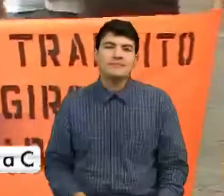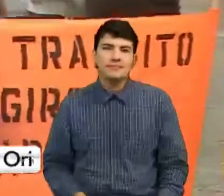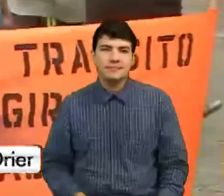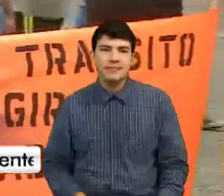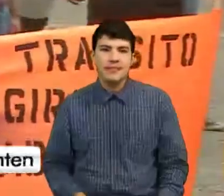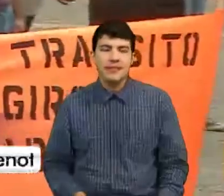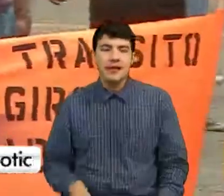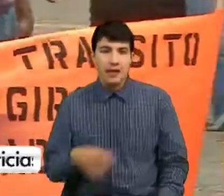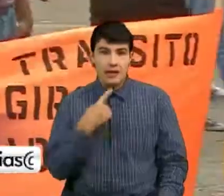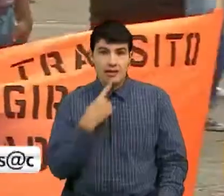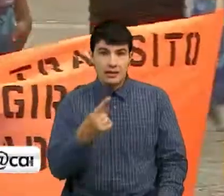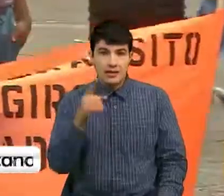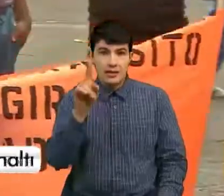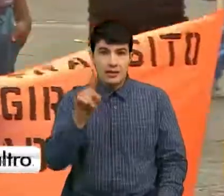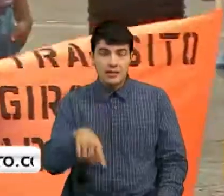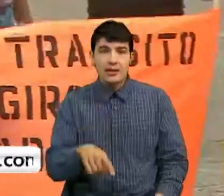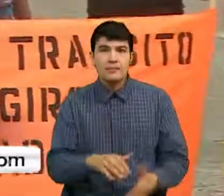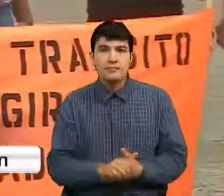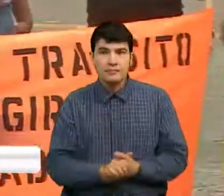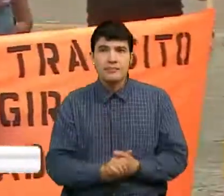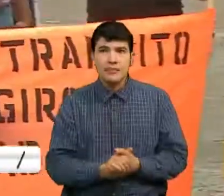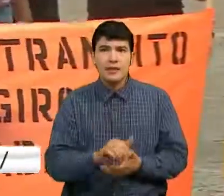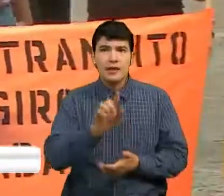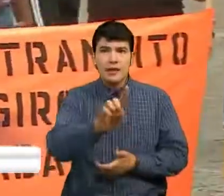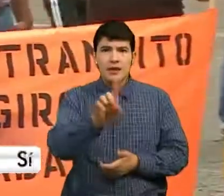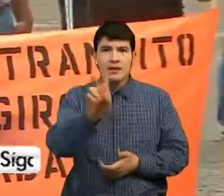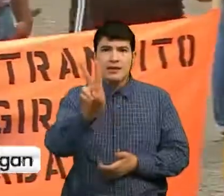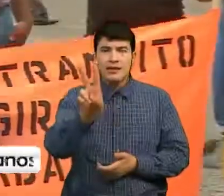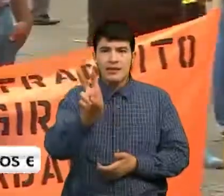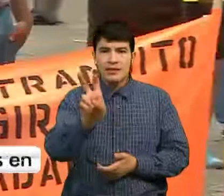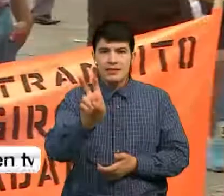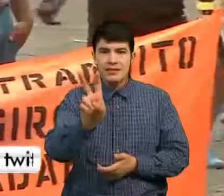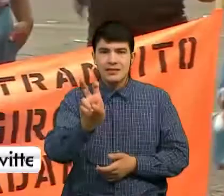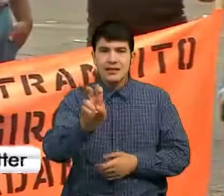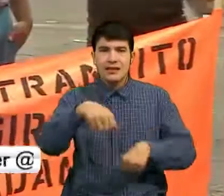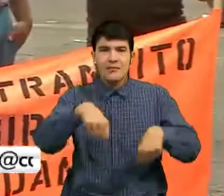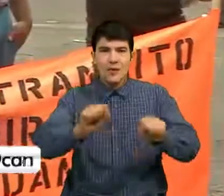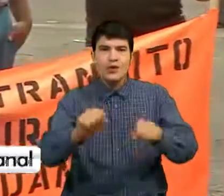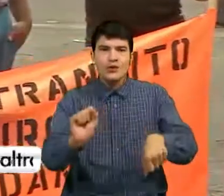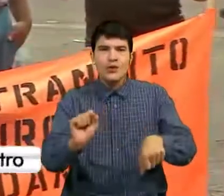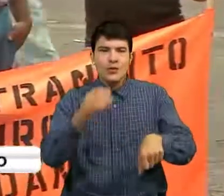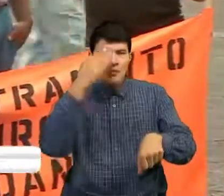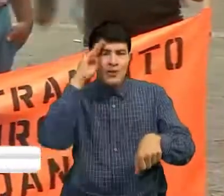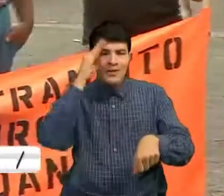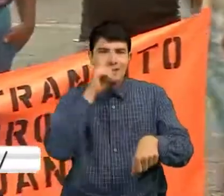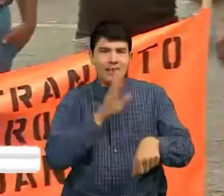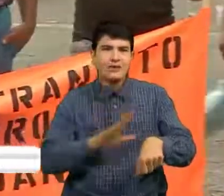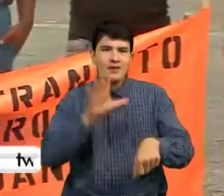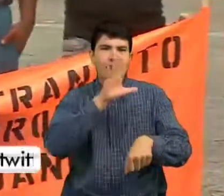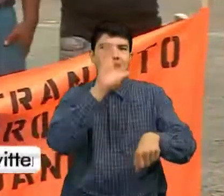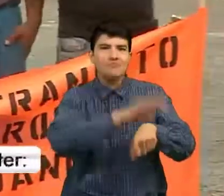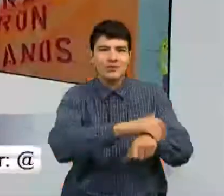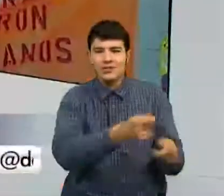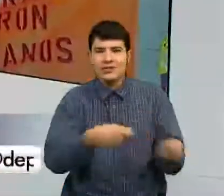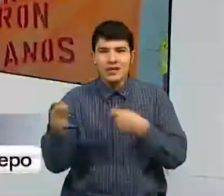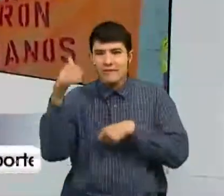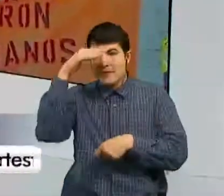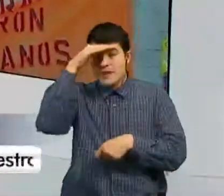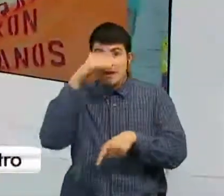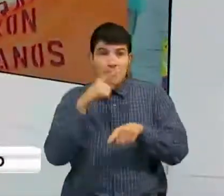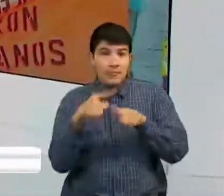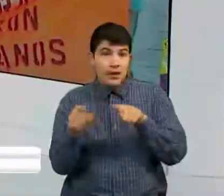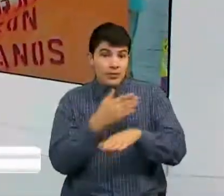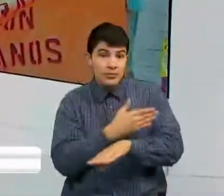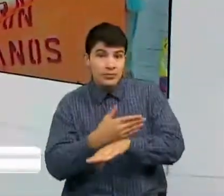Pues hay que decir que solamente se inmovilizaron 17 motocicletas por parte de la policía, pero se espera que en las próximas horas pues